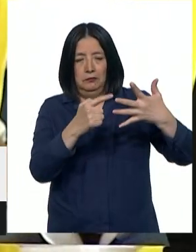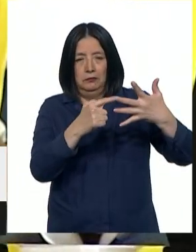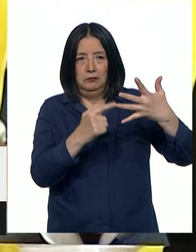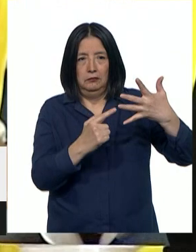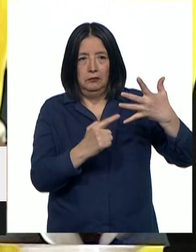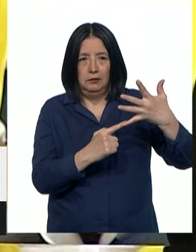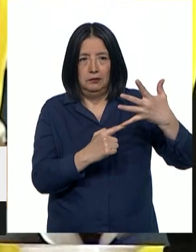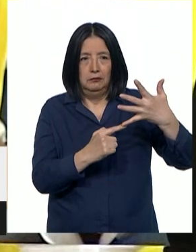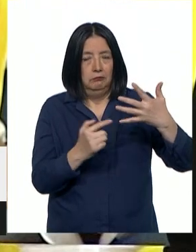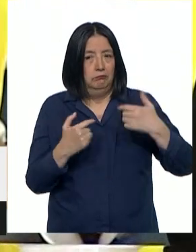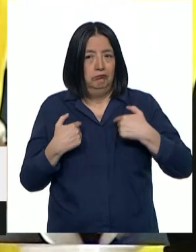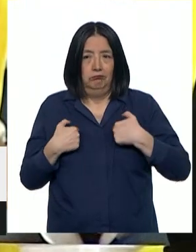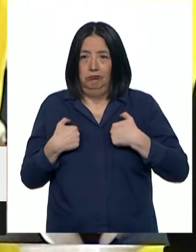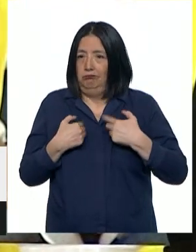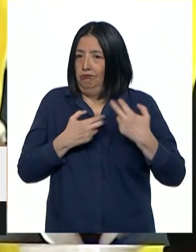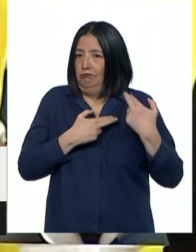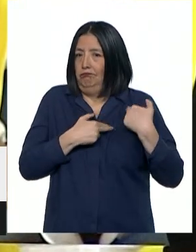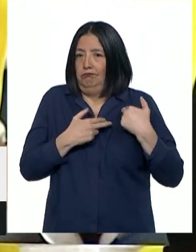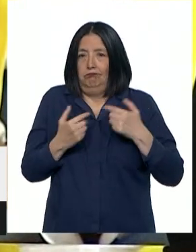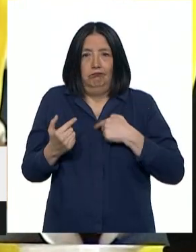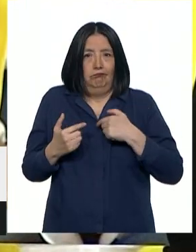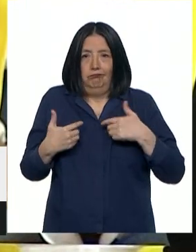3 últimos puntos no nos compete